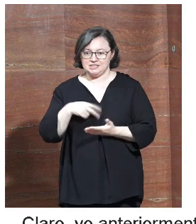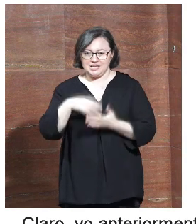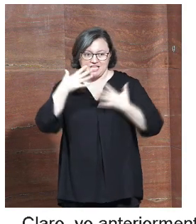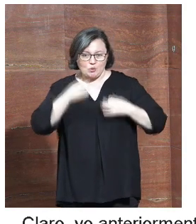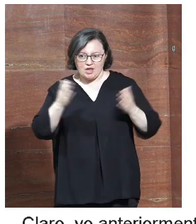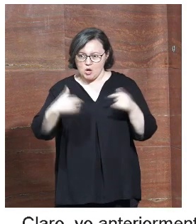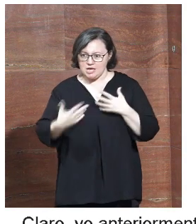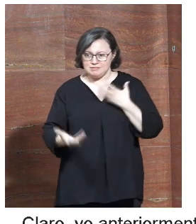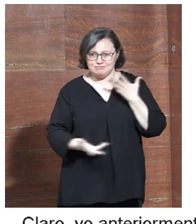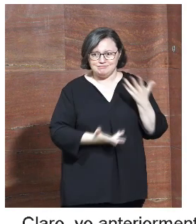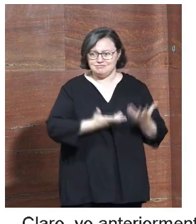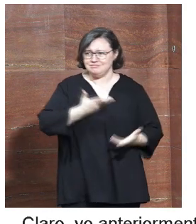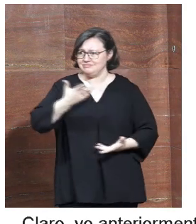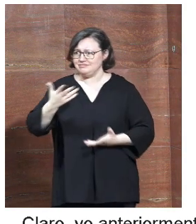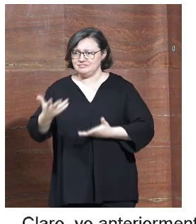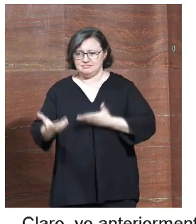inseguridades